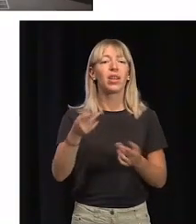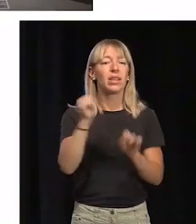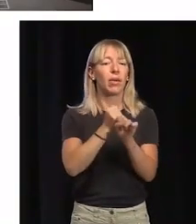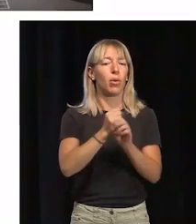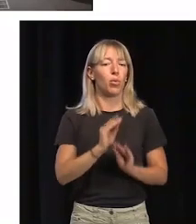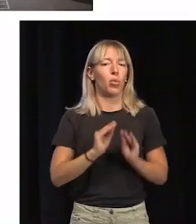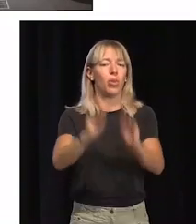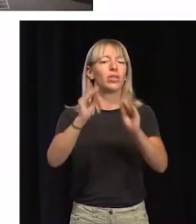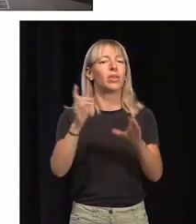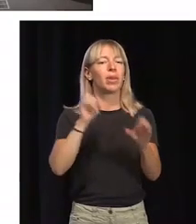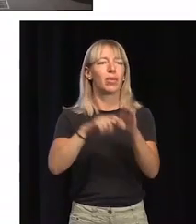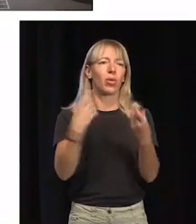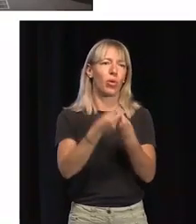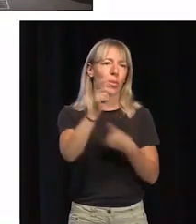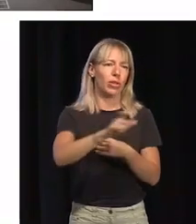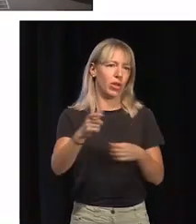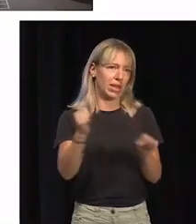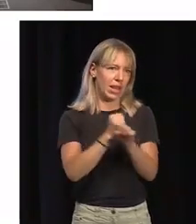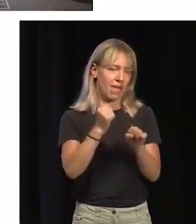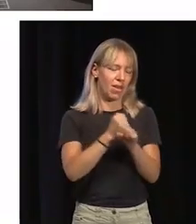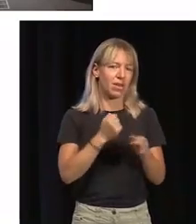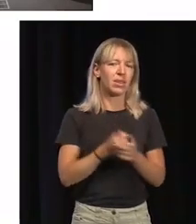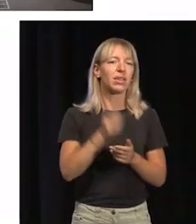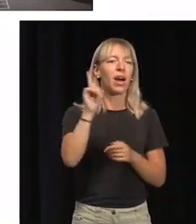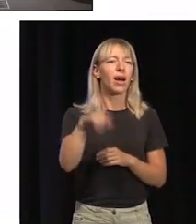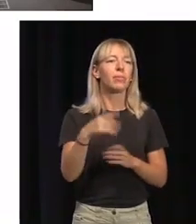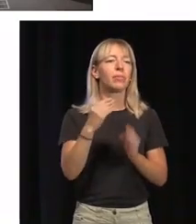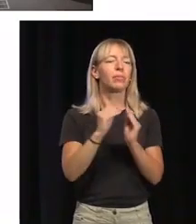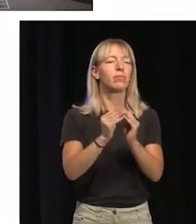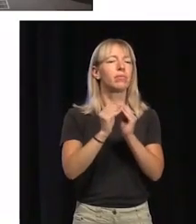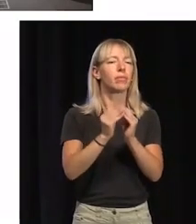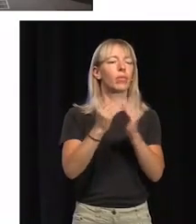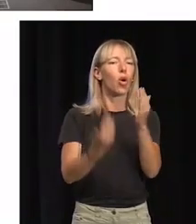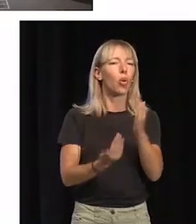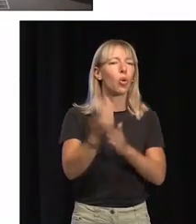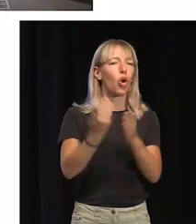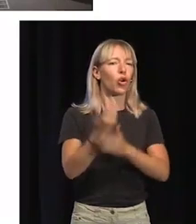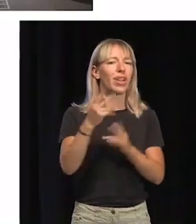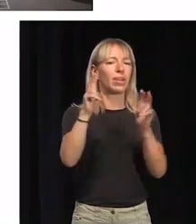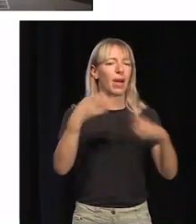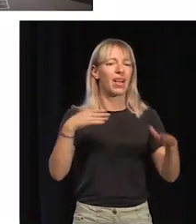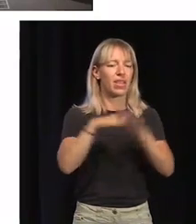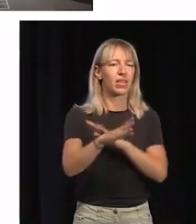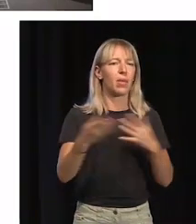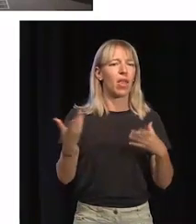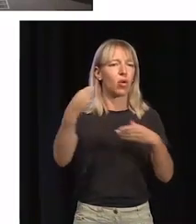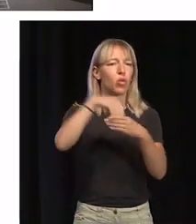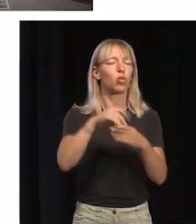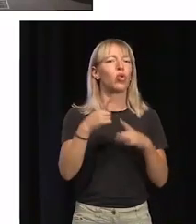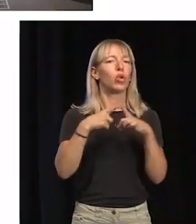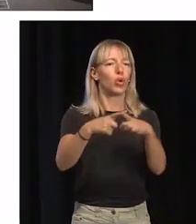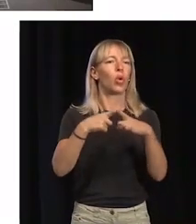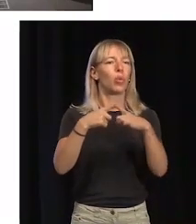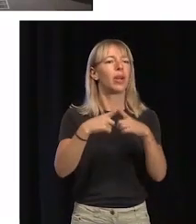trabajo de intervención con las personas con las que trabajáis. También vamos a realizar unas jornadas de accesibilidad, inclusión y vamos a